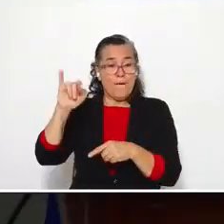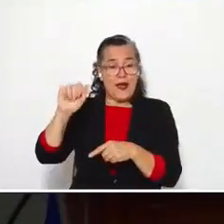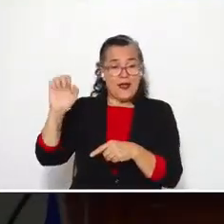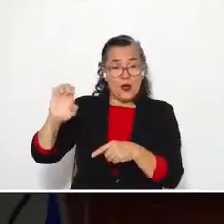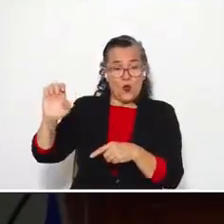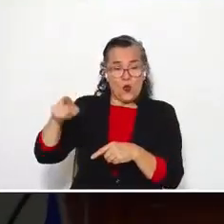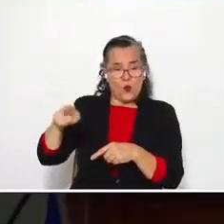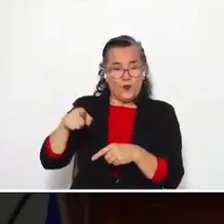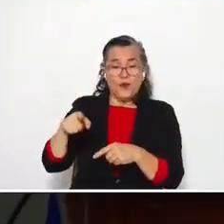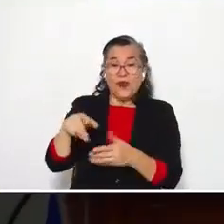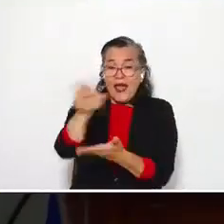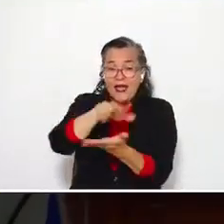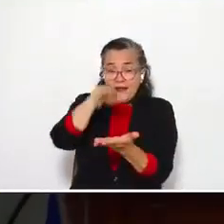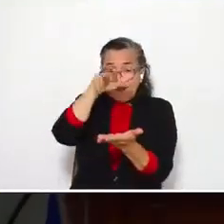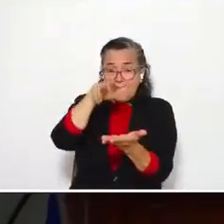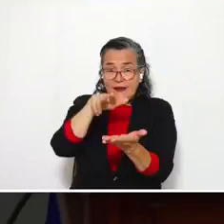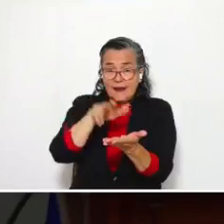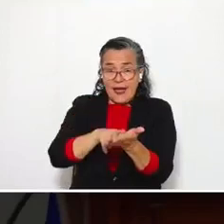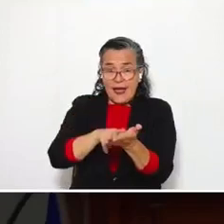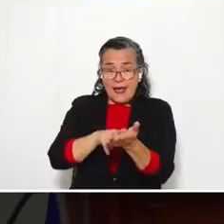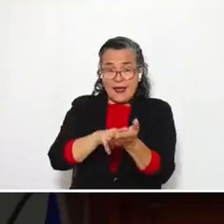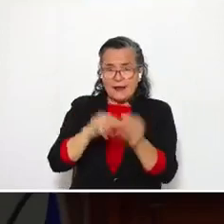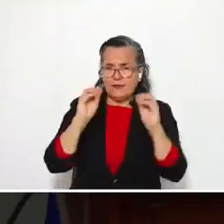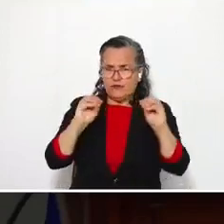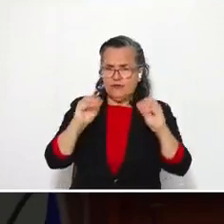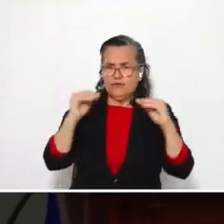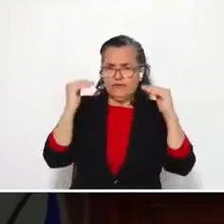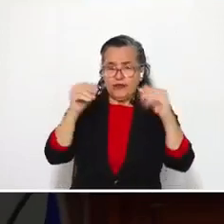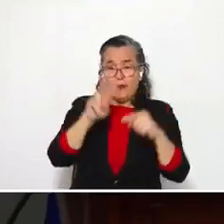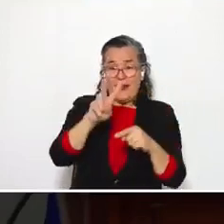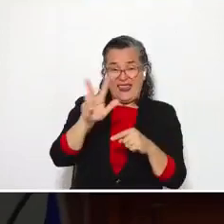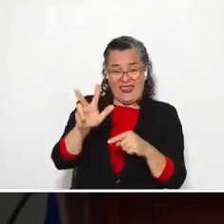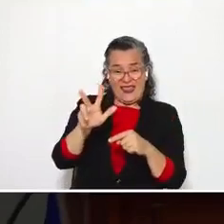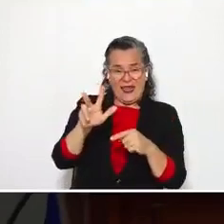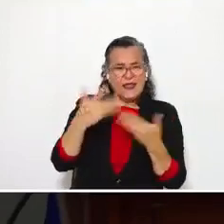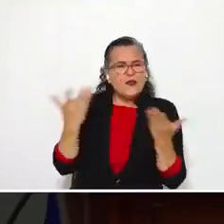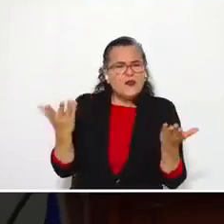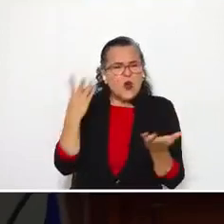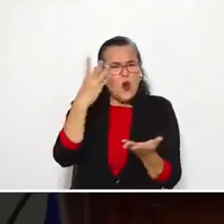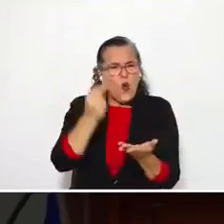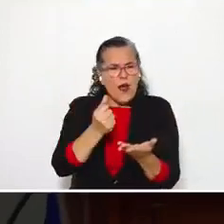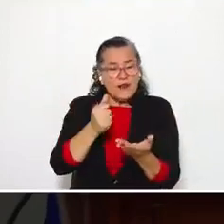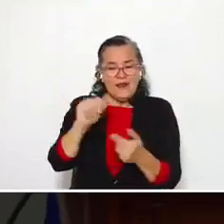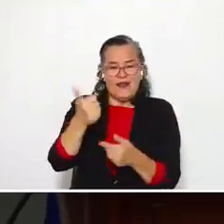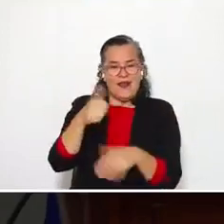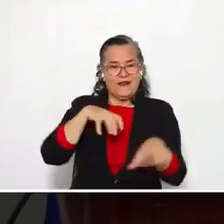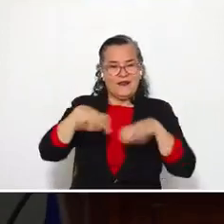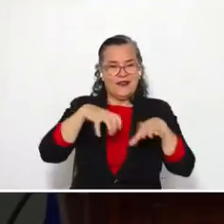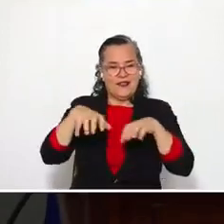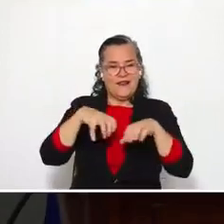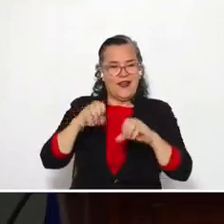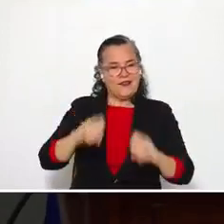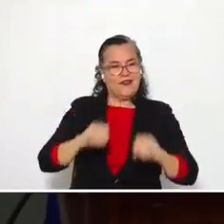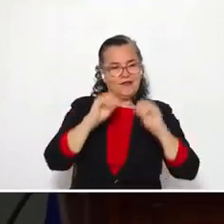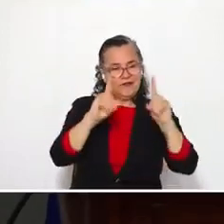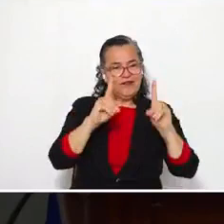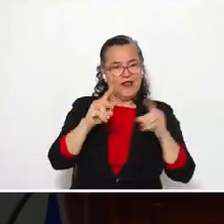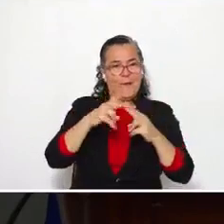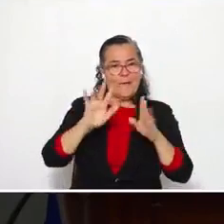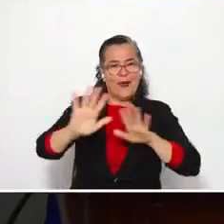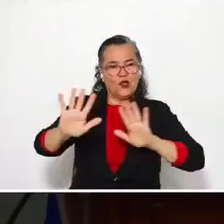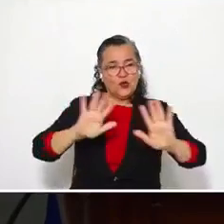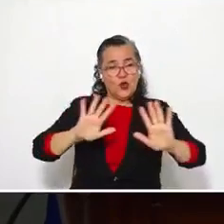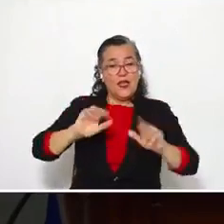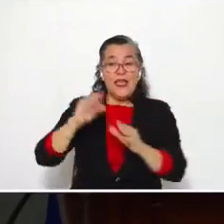marco de la Cátedra SINAES, durante el año 2023, se han efectuado 10 actividades académicas virtuales y están